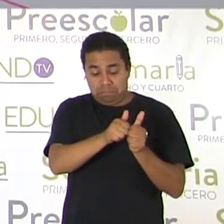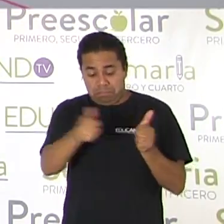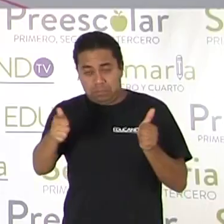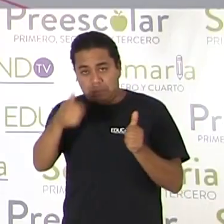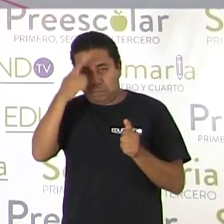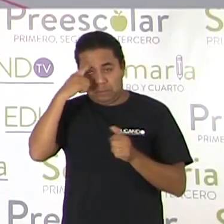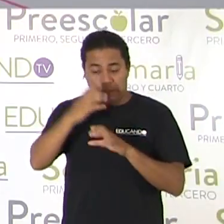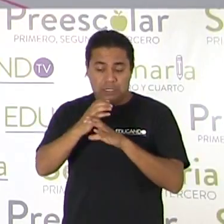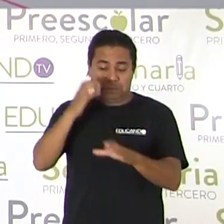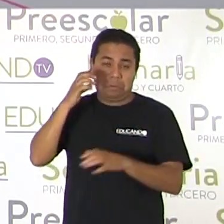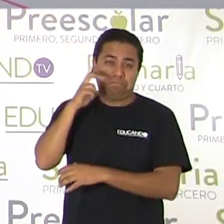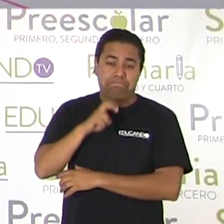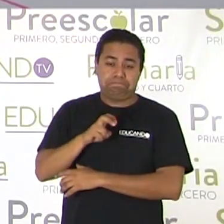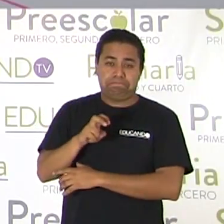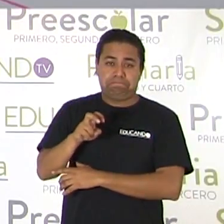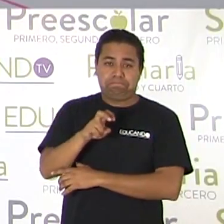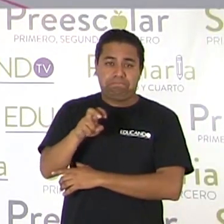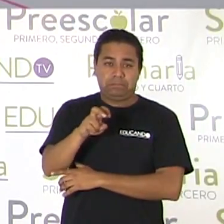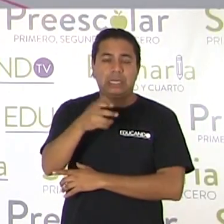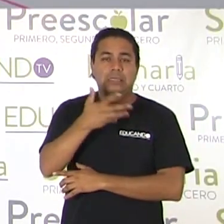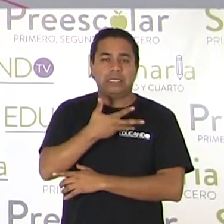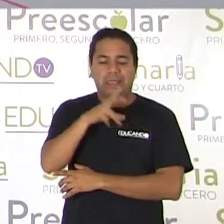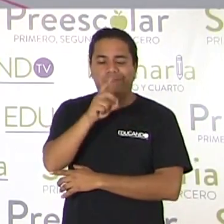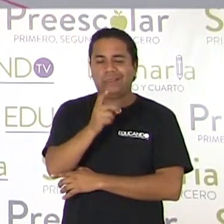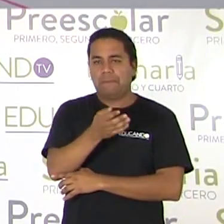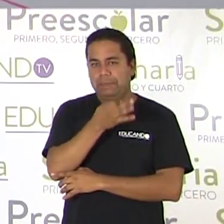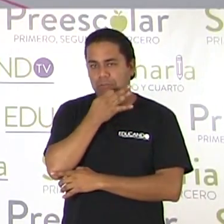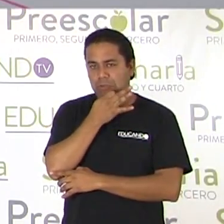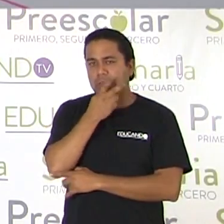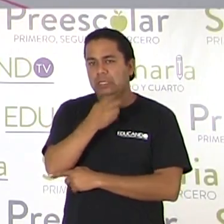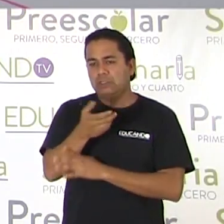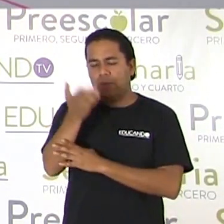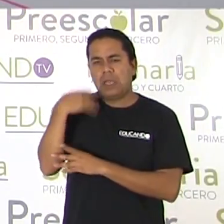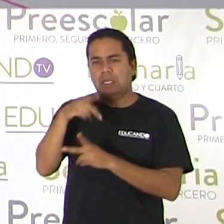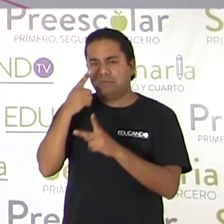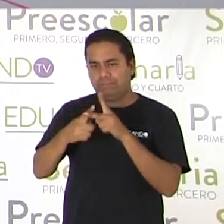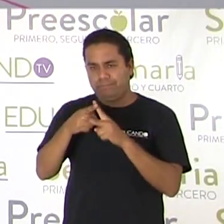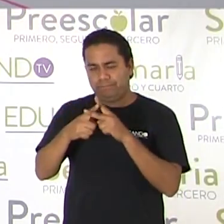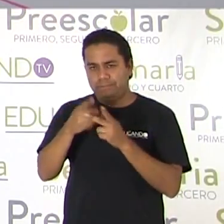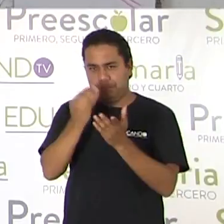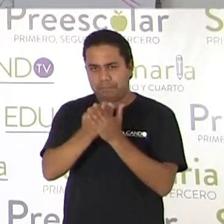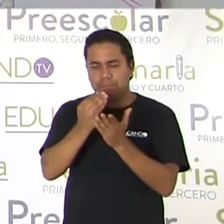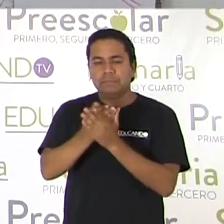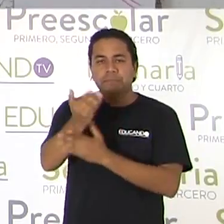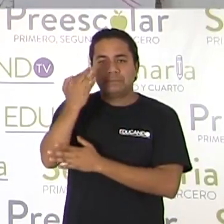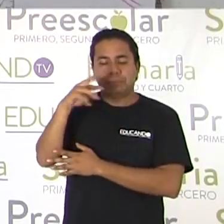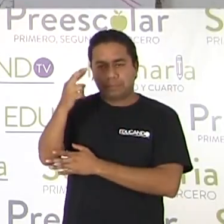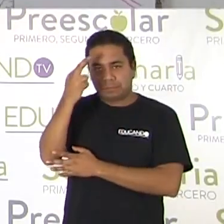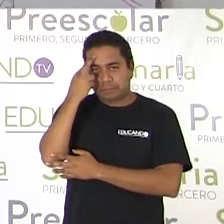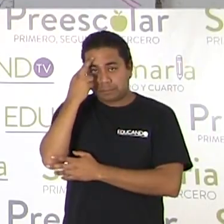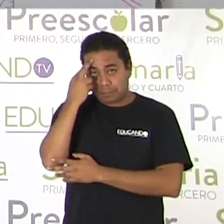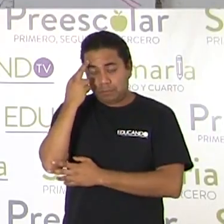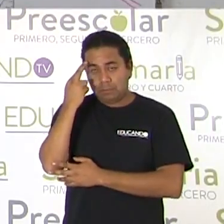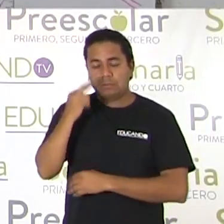viajando en autobús, nos tomaría un tiempo de 30 minutos. Eso fue lo que estimamos la sesión anterior. Después